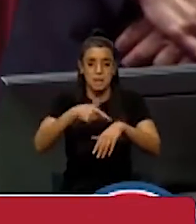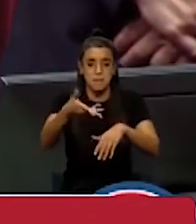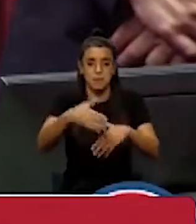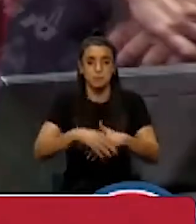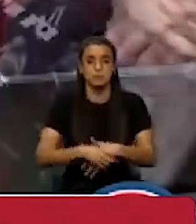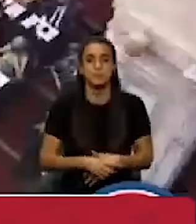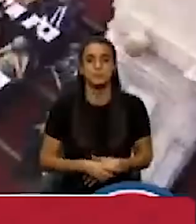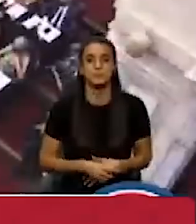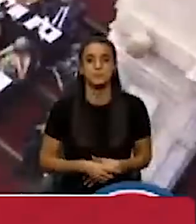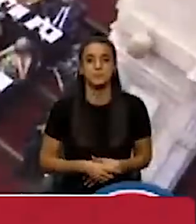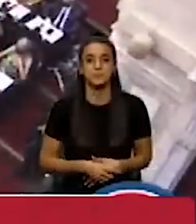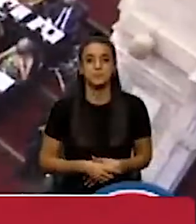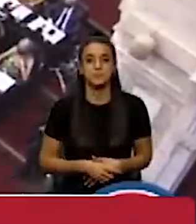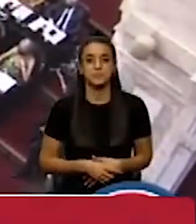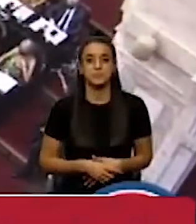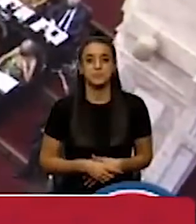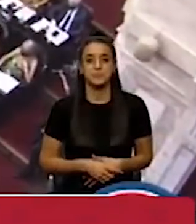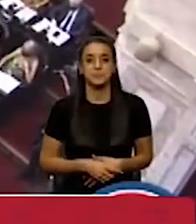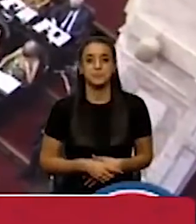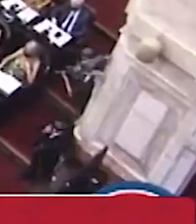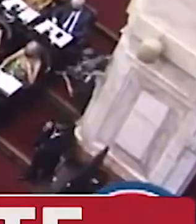tiempo.